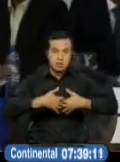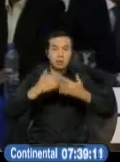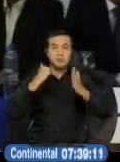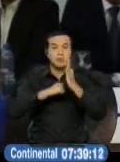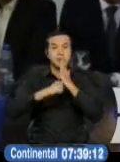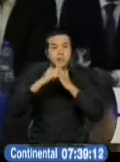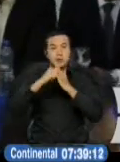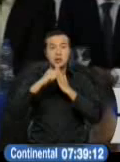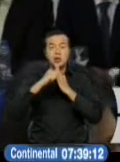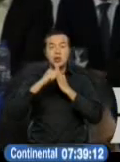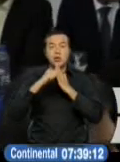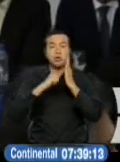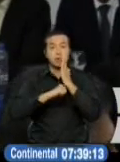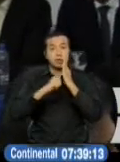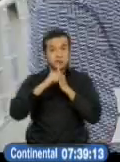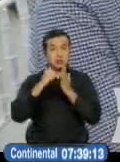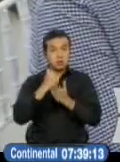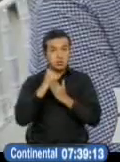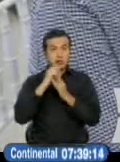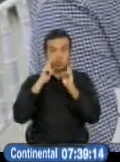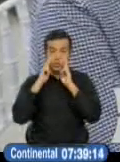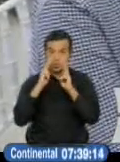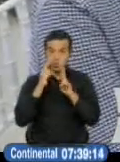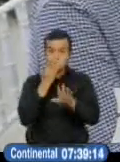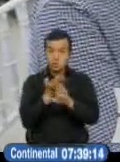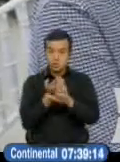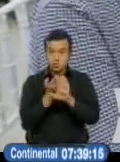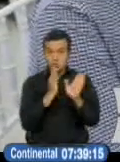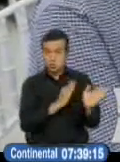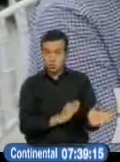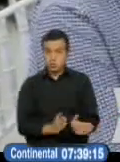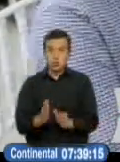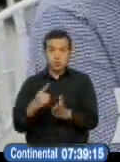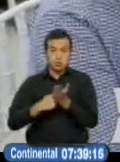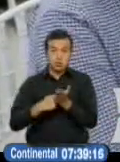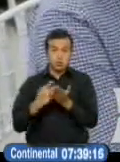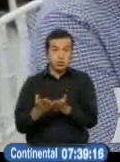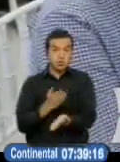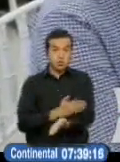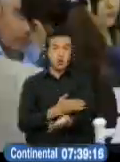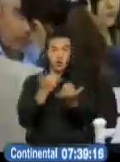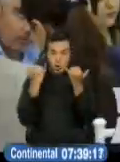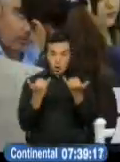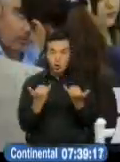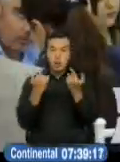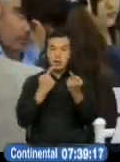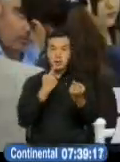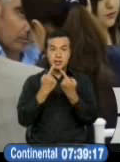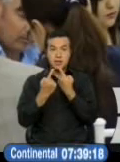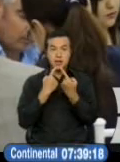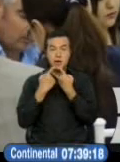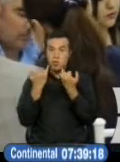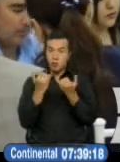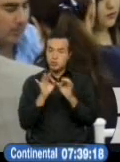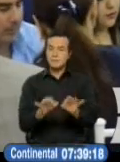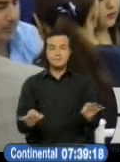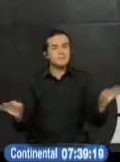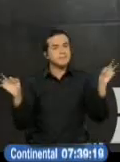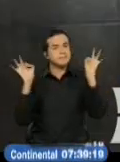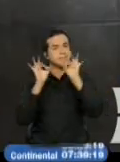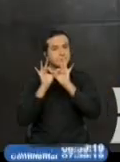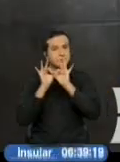Ministerio de Acuacultura y Pesca reconoce que esos planteamientos se han escuchado en reuniones previas, pero es ahora, en el diálogo, el momento más